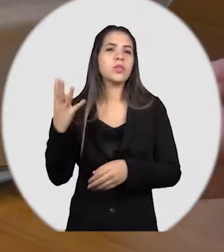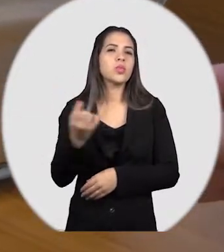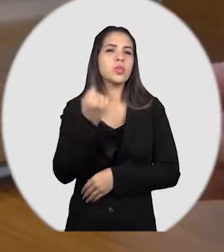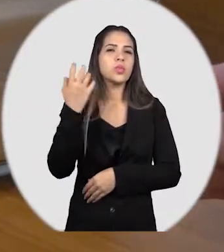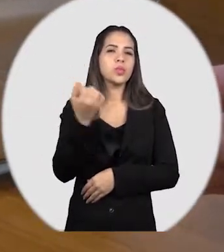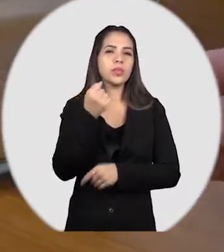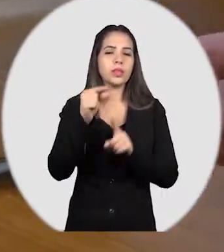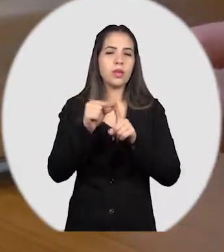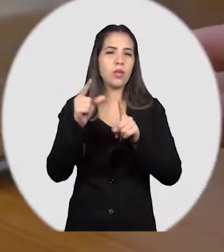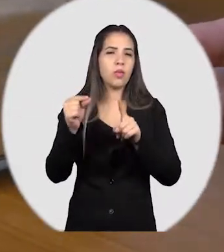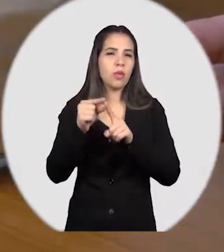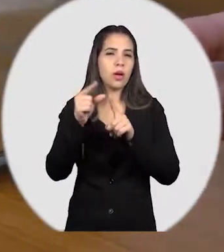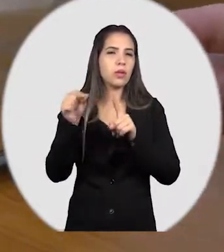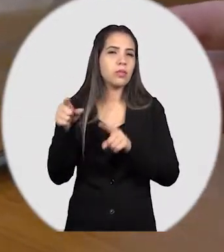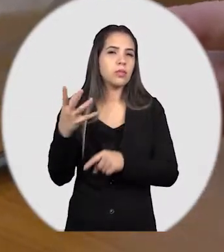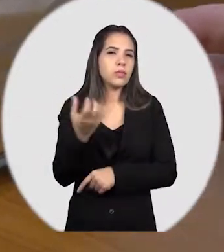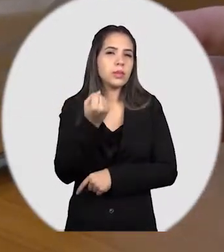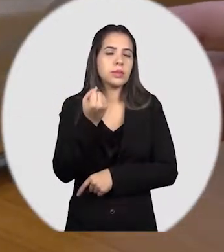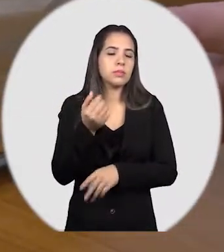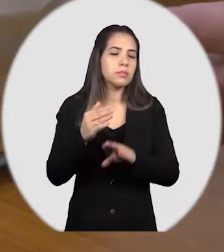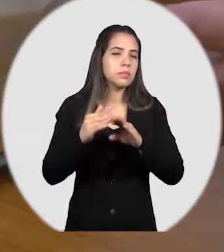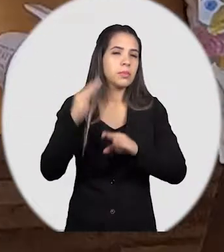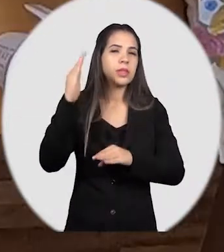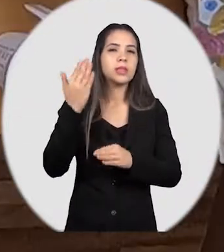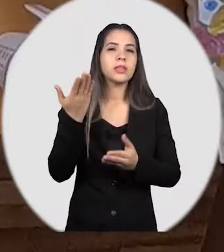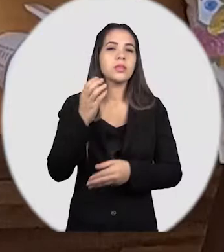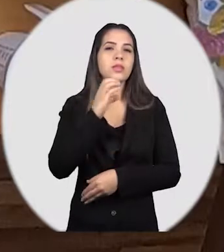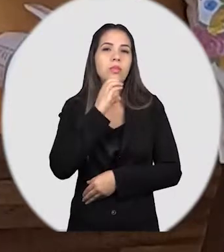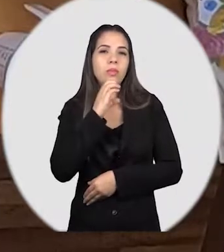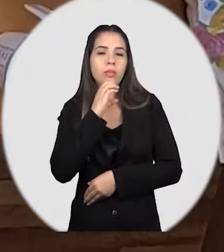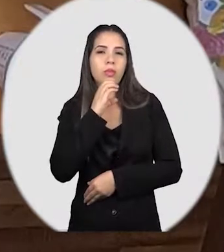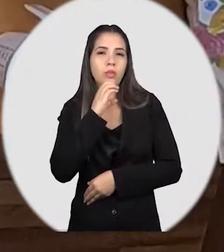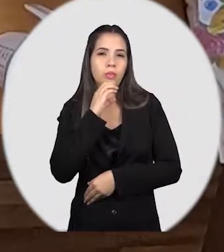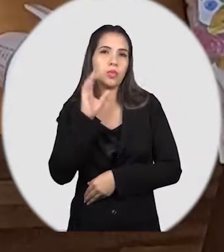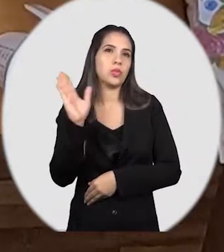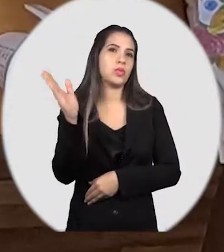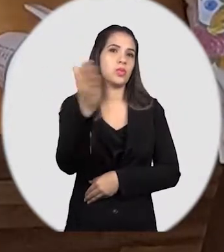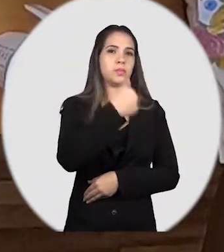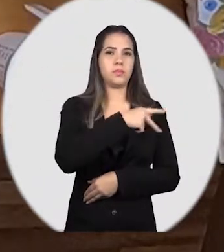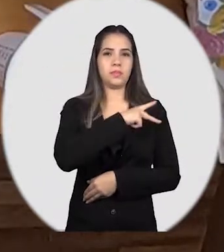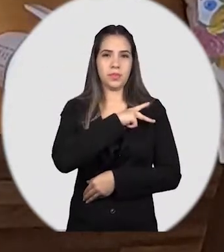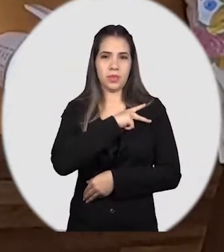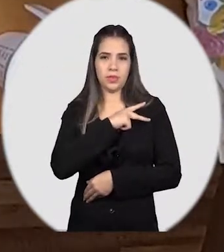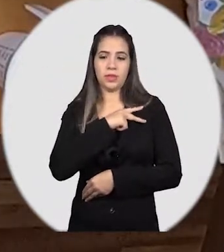utilizamos, que se utiliza en este momento. Vamos mezclando.